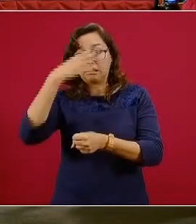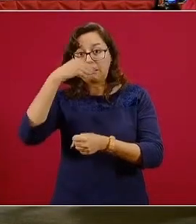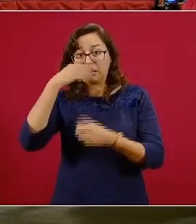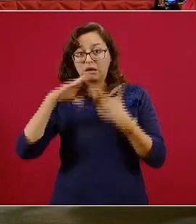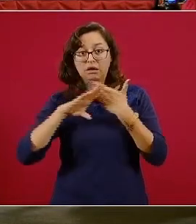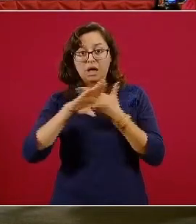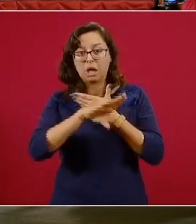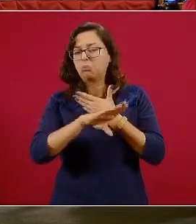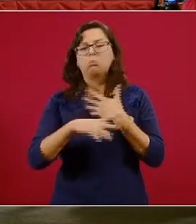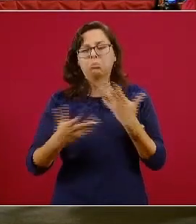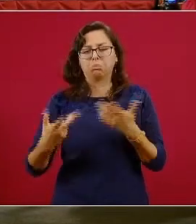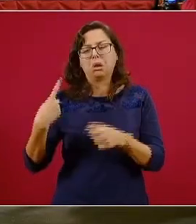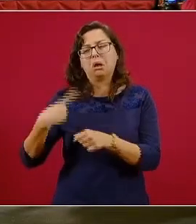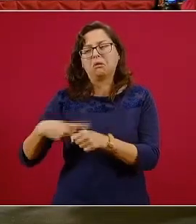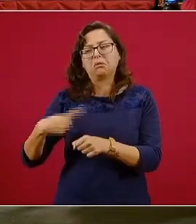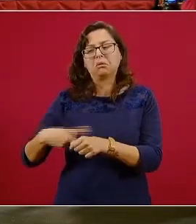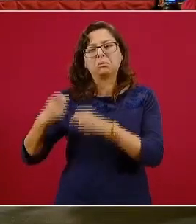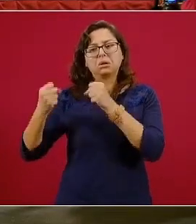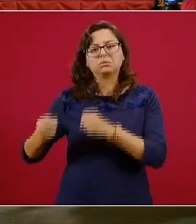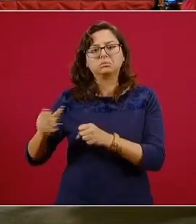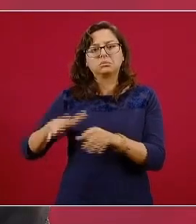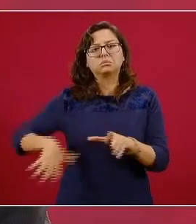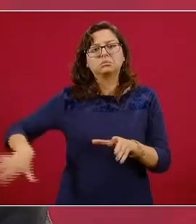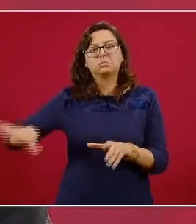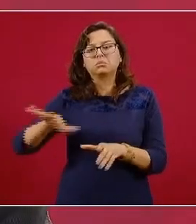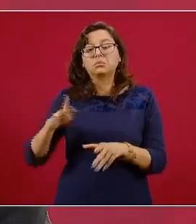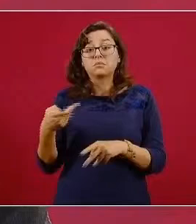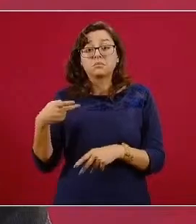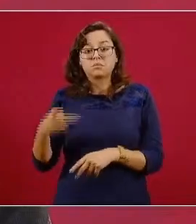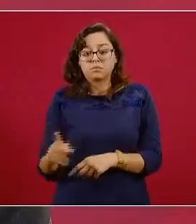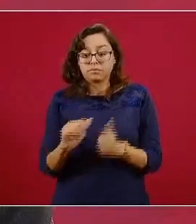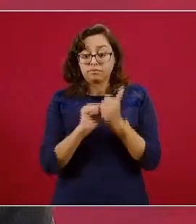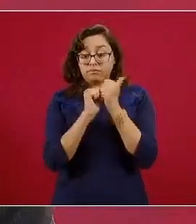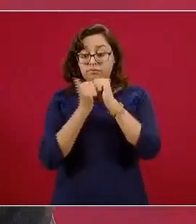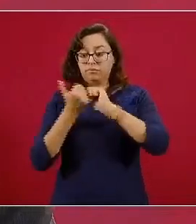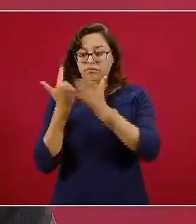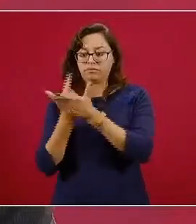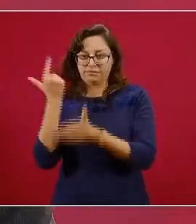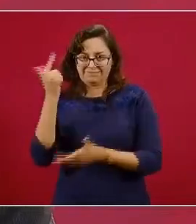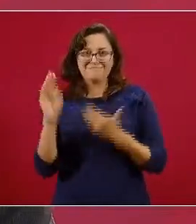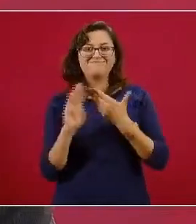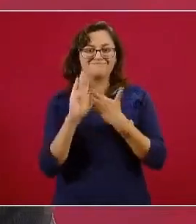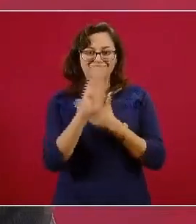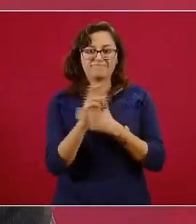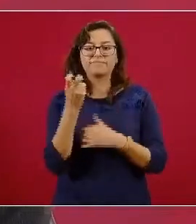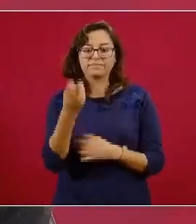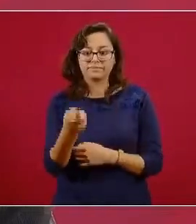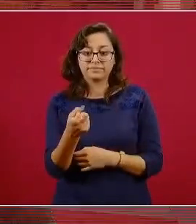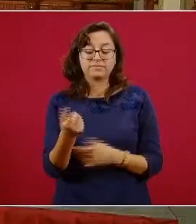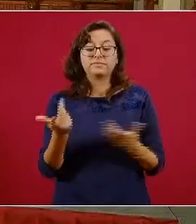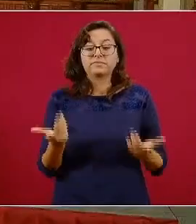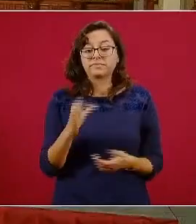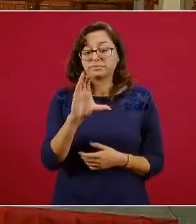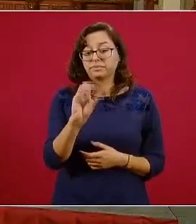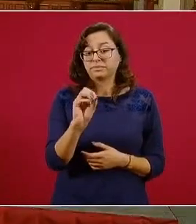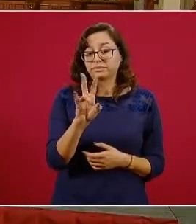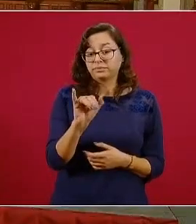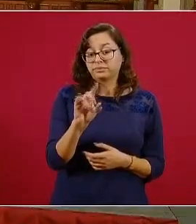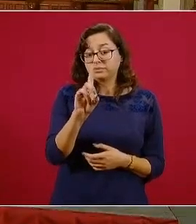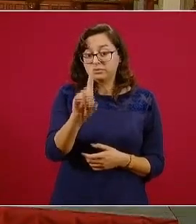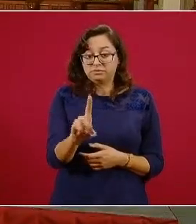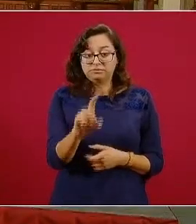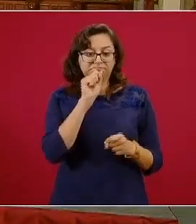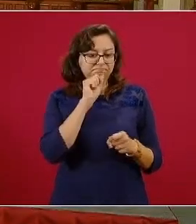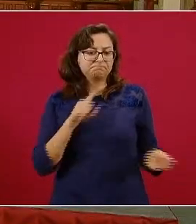en personas que tienen mayor riesgo de complicarse. Al igual que el COVID, en la mayoría de las personas que